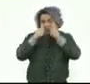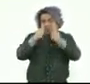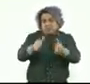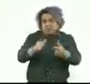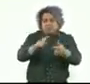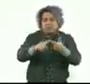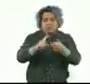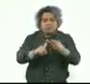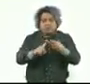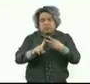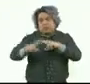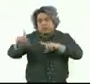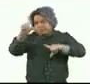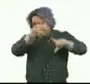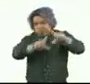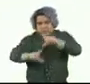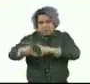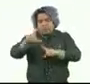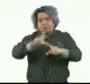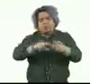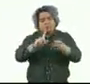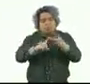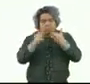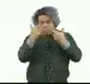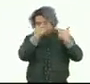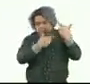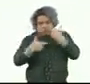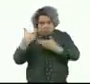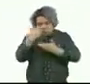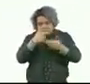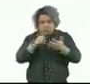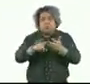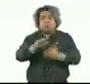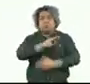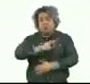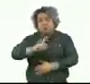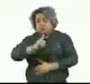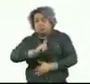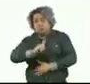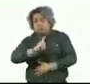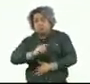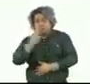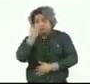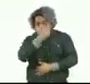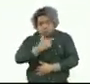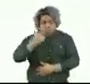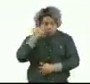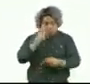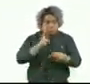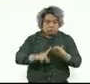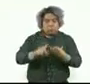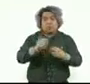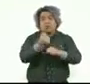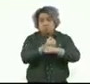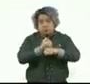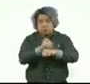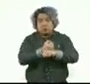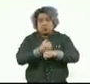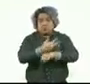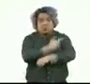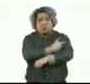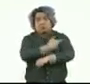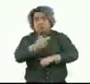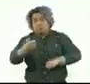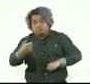equipo de laboratorio. Esto nos permite hacer uroanálisis, nos permite hacer toma de muestra de sangre,